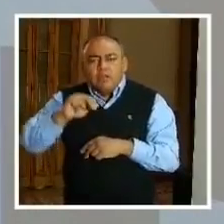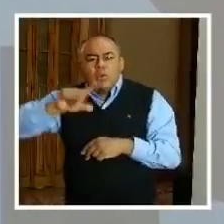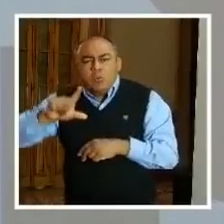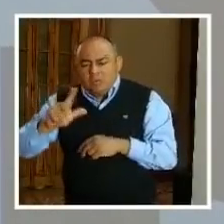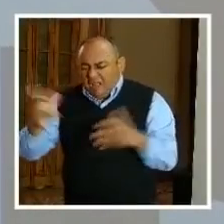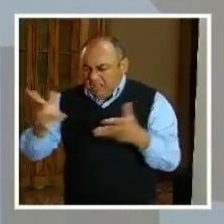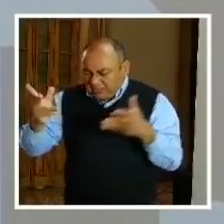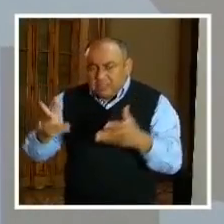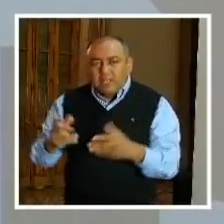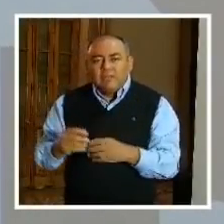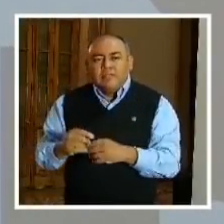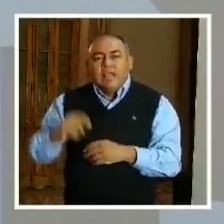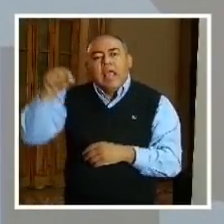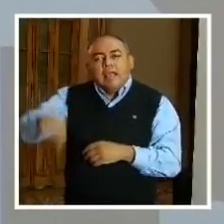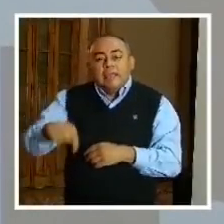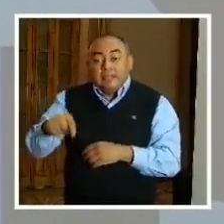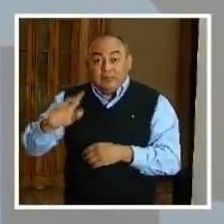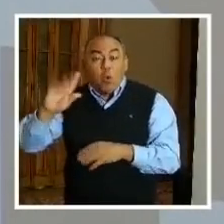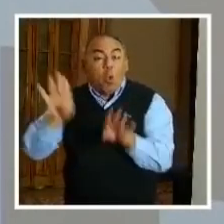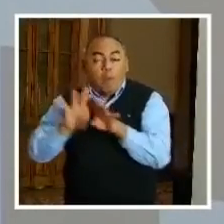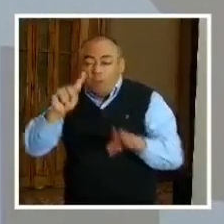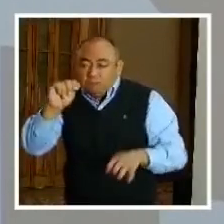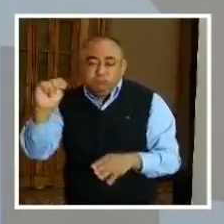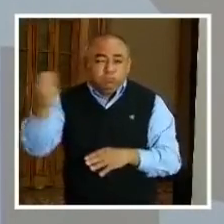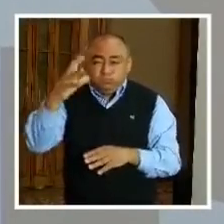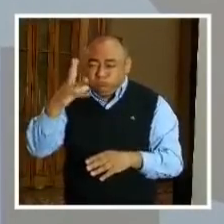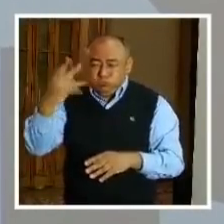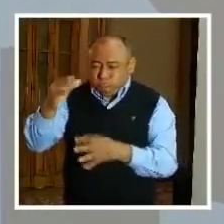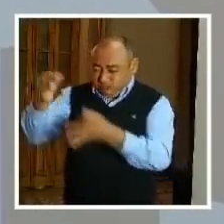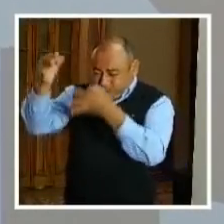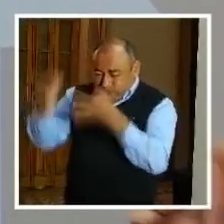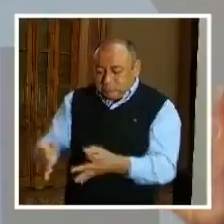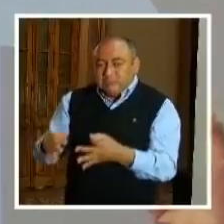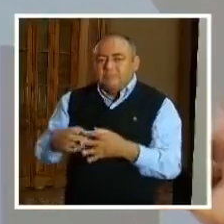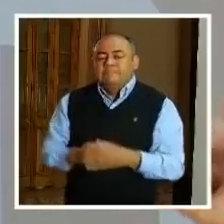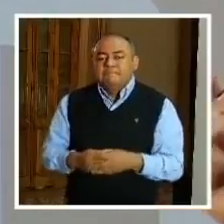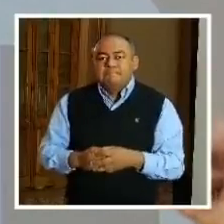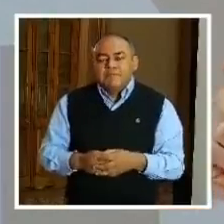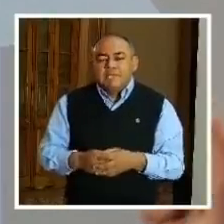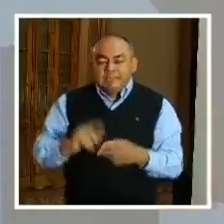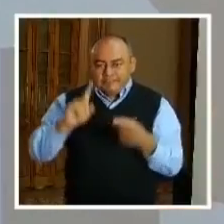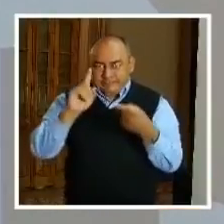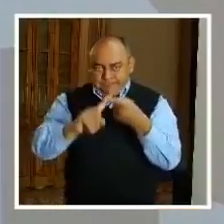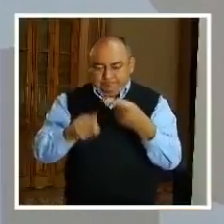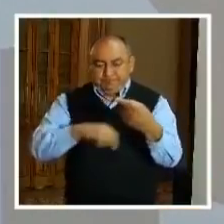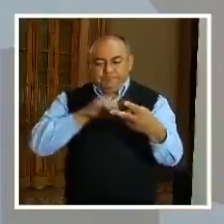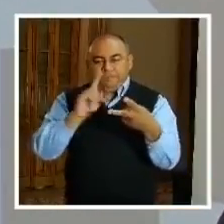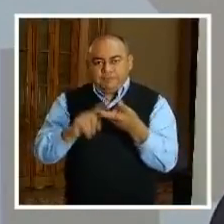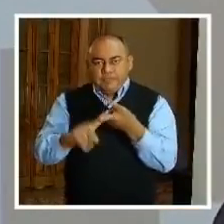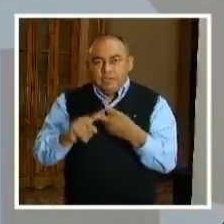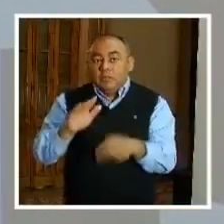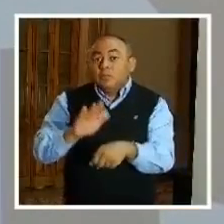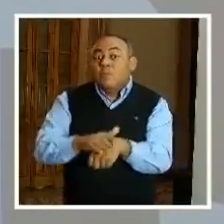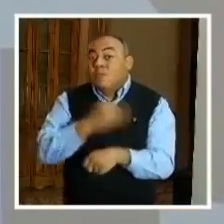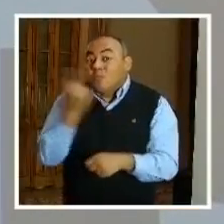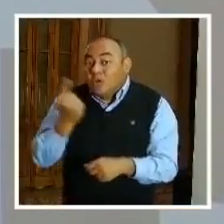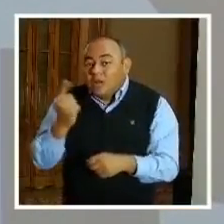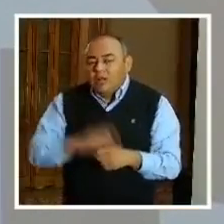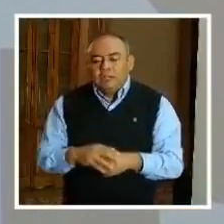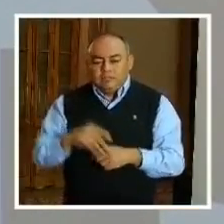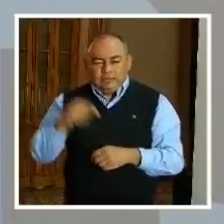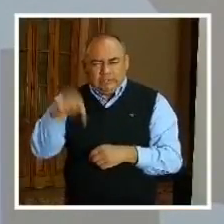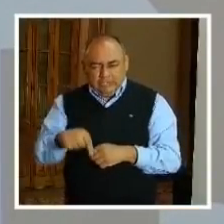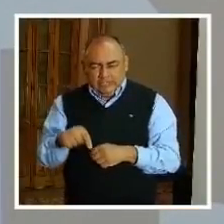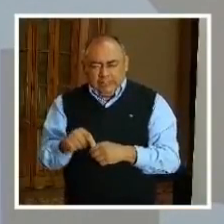no politizada. Segundo, porque esto es tan solo un componente de todo lo que viene